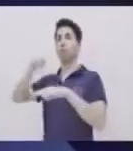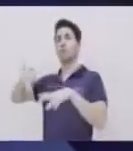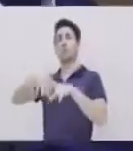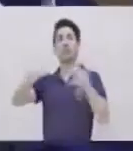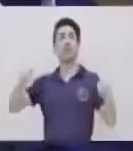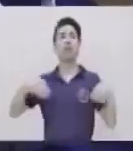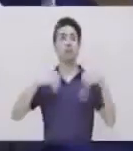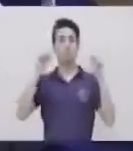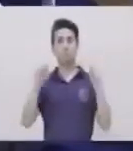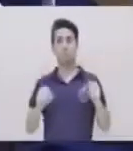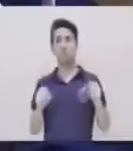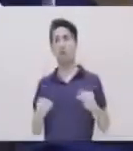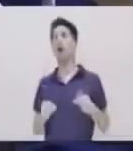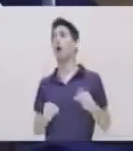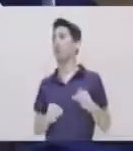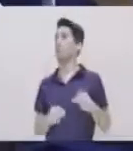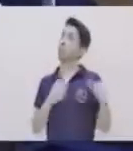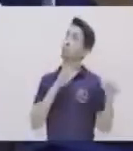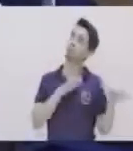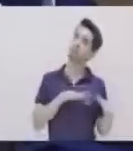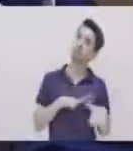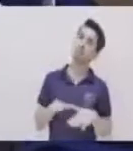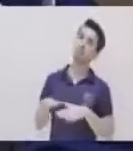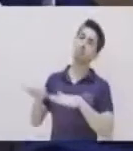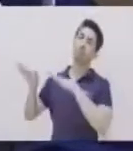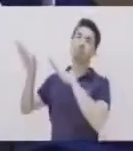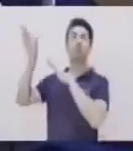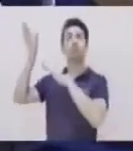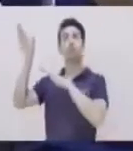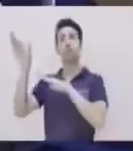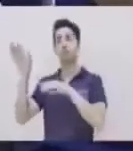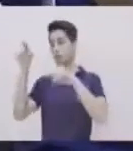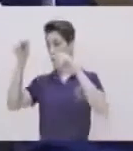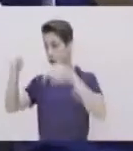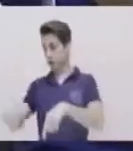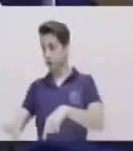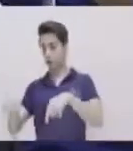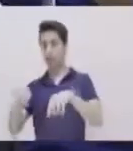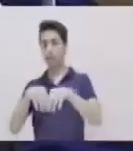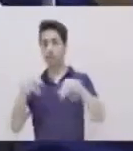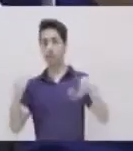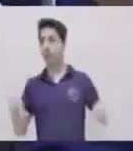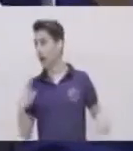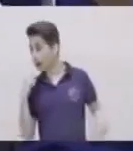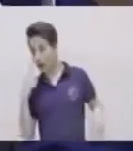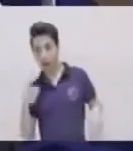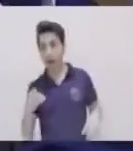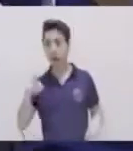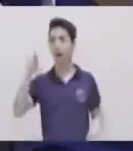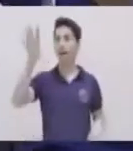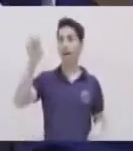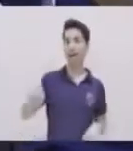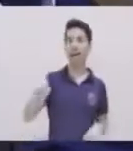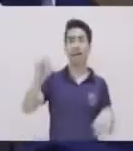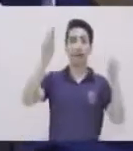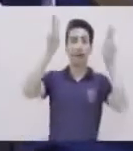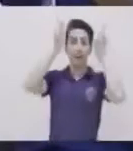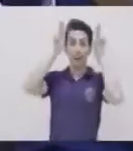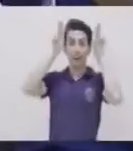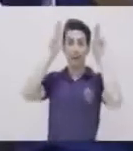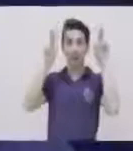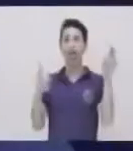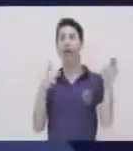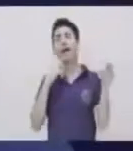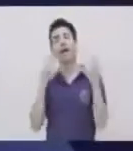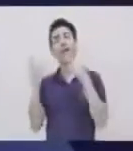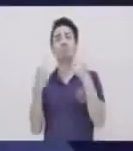tierra. La tortuga emprendió el viaje. Por fin llegó a tierra. Enseguida encontró una